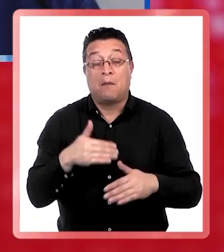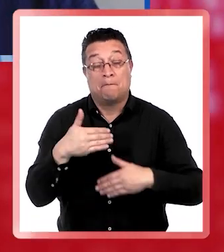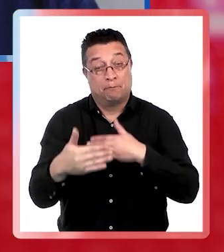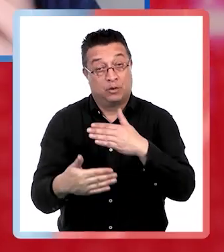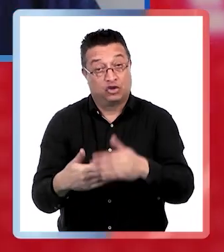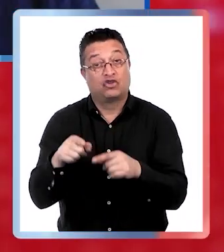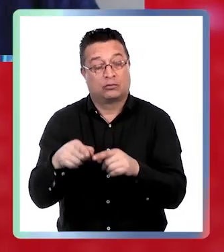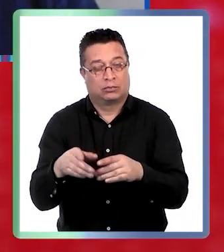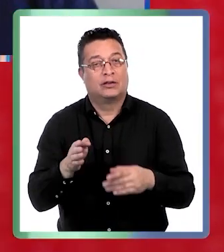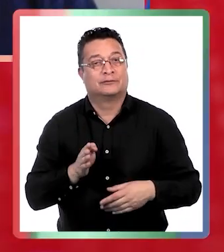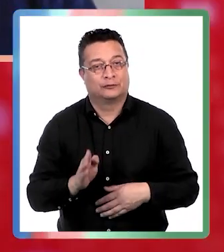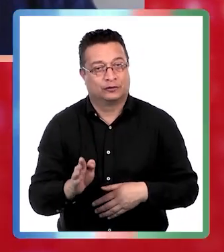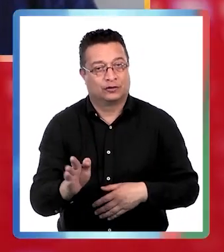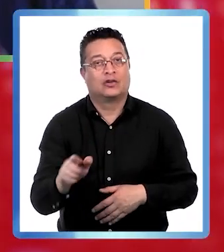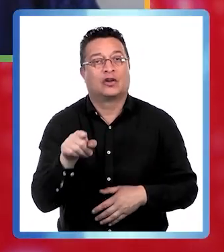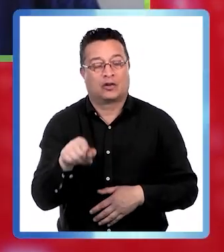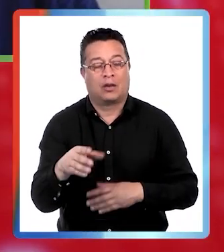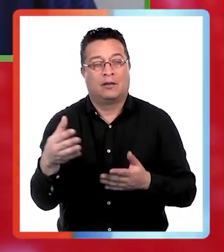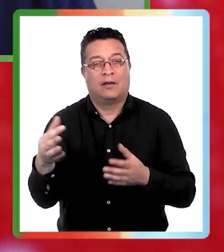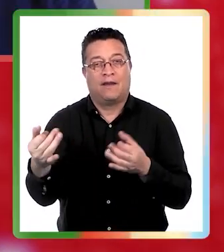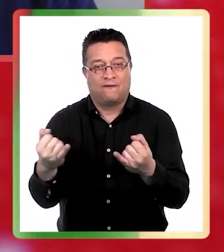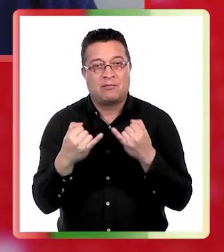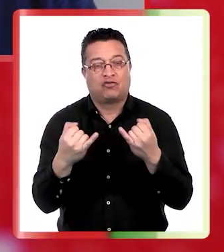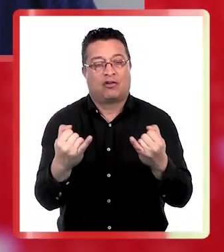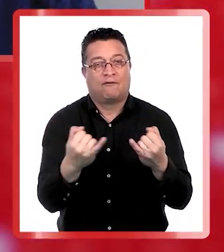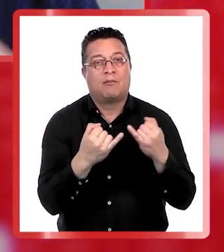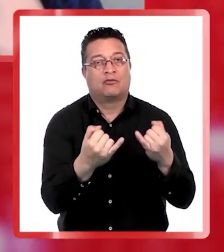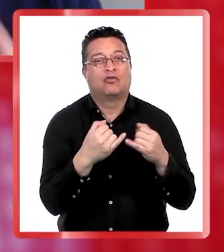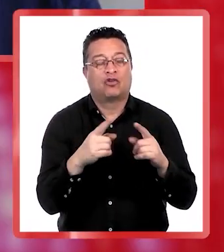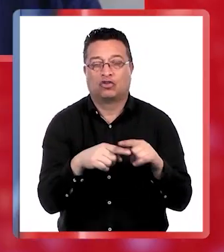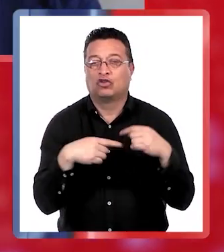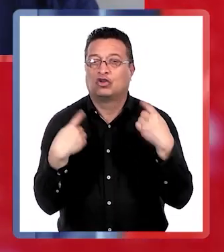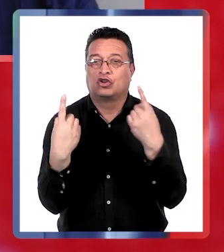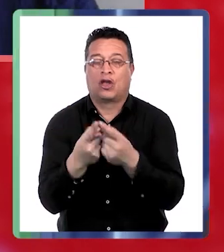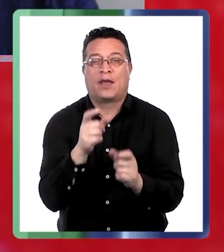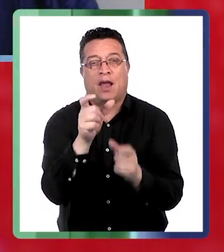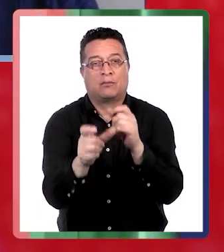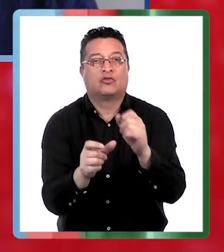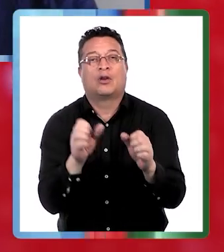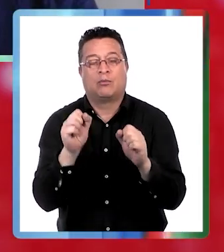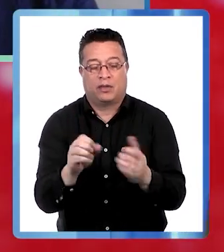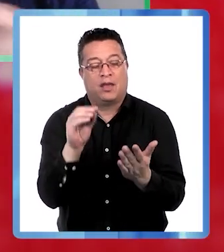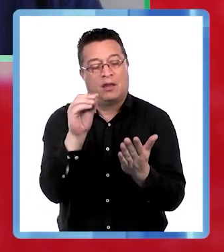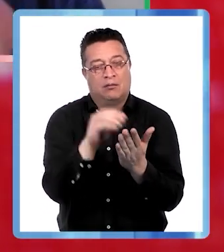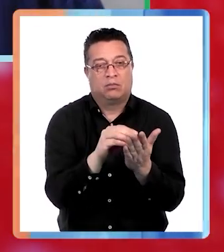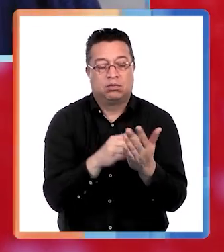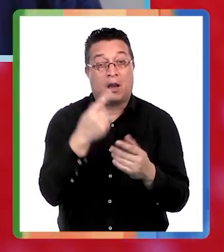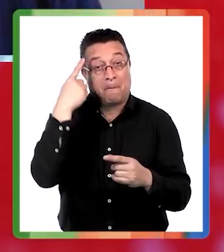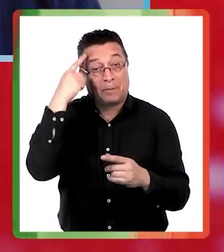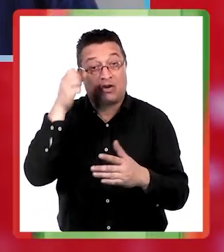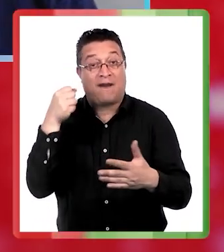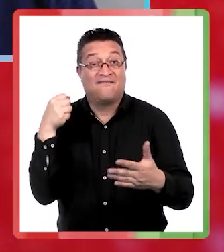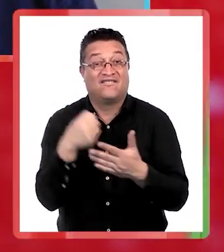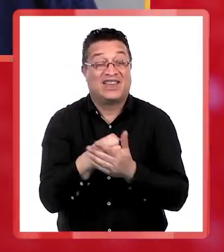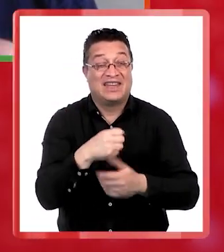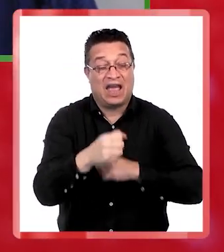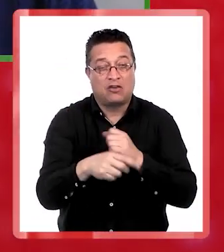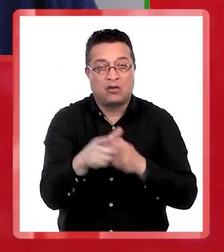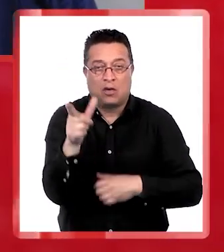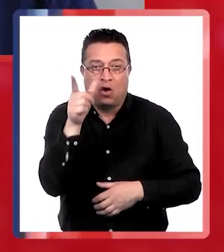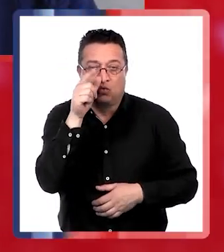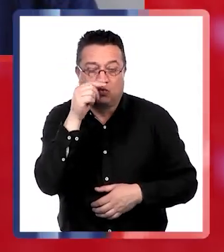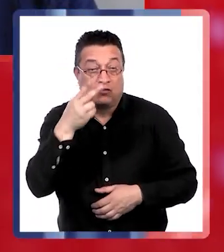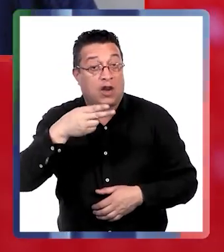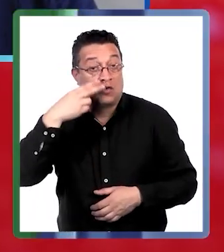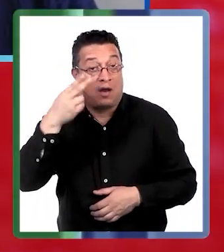Mira, ahora el proceso, como te decía, seguimos recabando información, así que toda la gente puede llenarla, pero a fin de año, ya